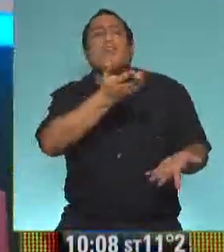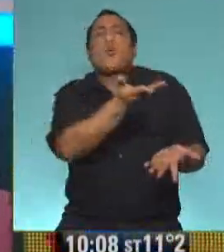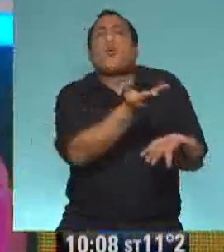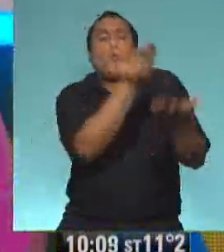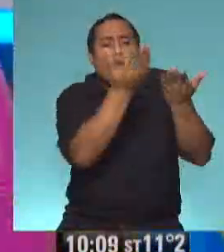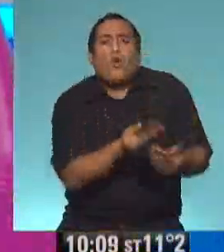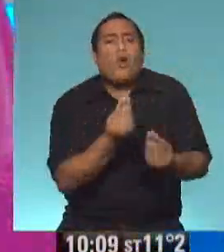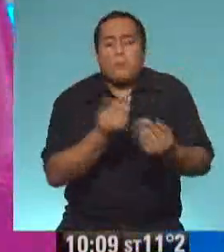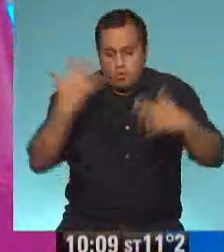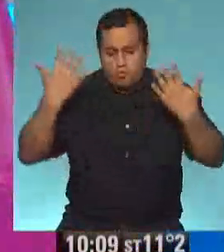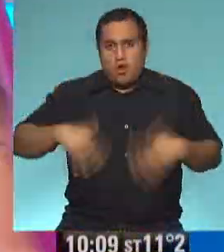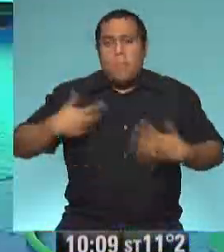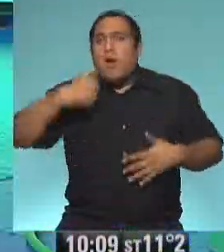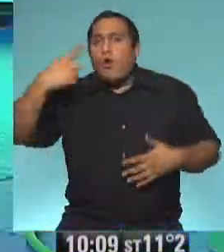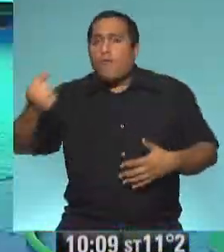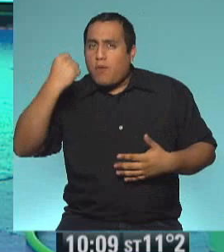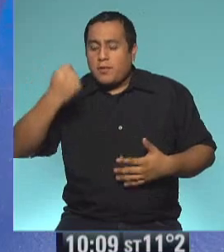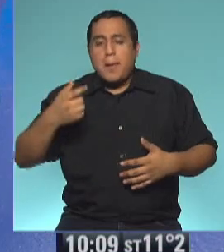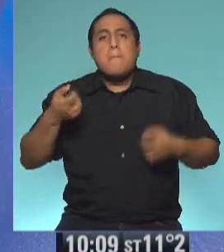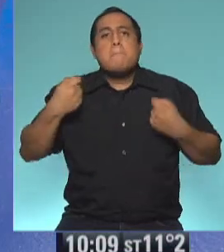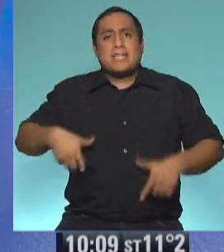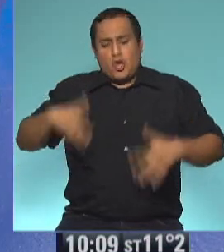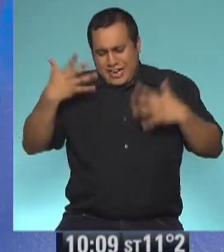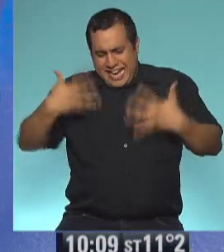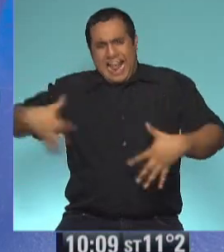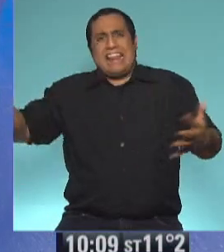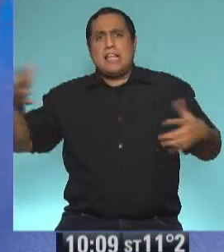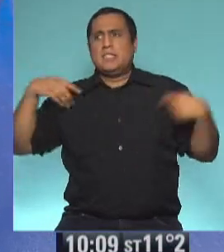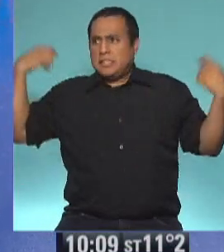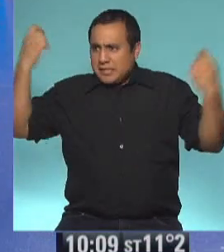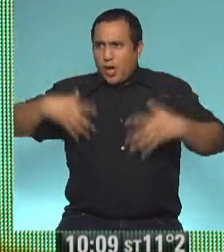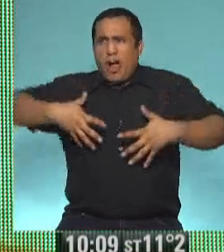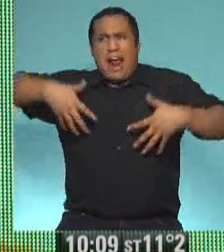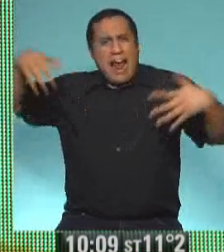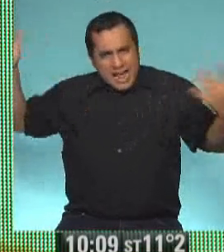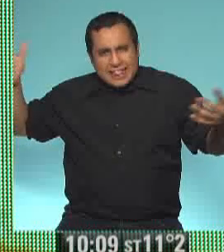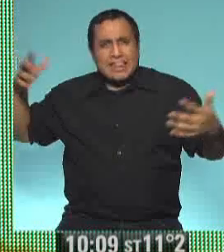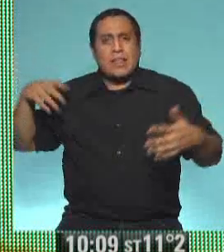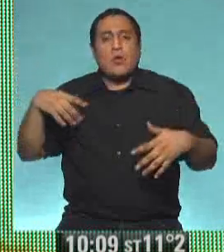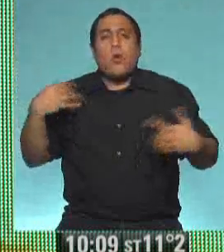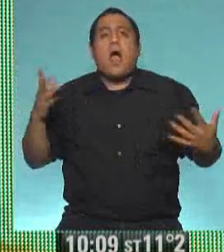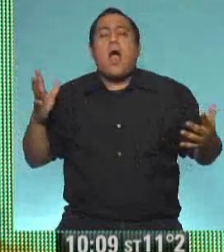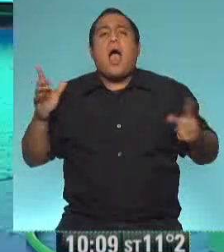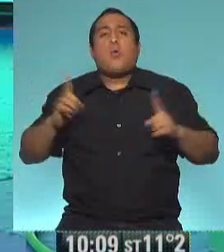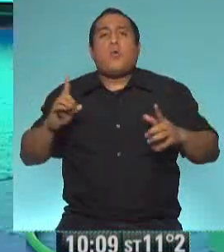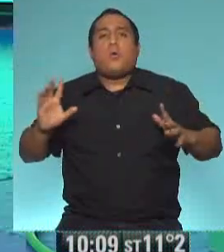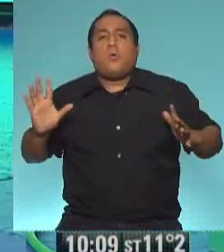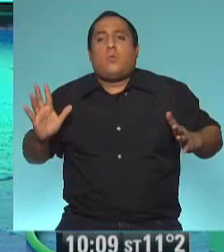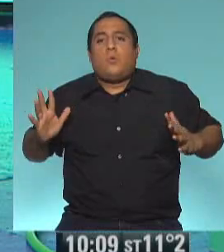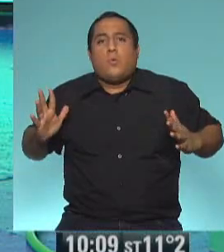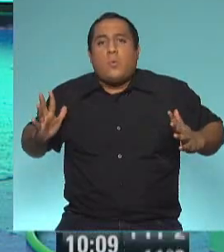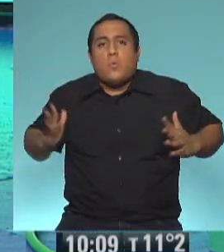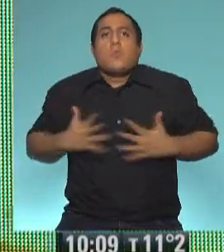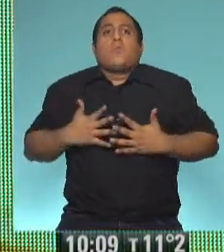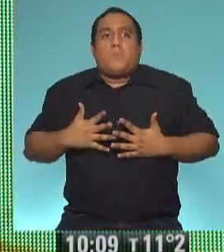ponen pantalones gigantes. Sí. Hay otros que se ponen sacos gigantes. Hay otros que se ponen cosas muy apretadas. Cosas que sean graciosas. Cosas que